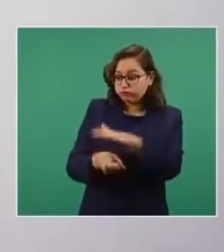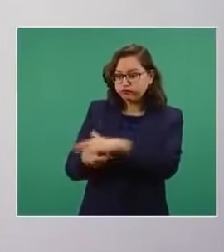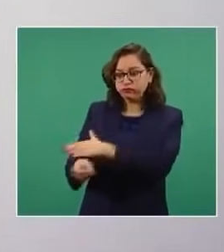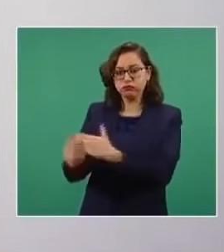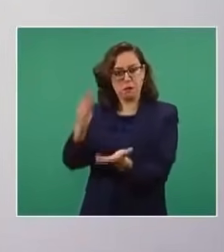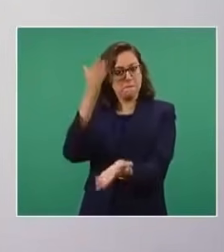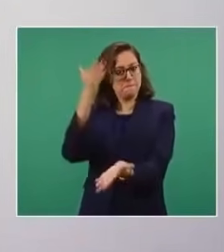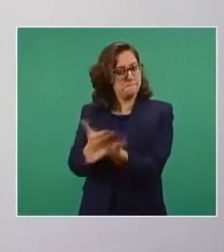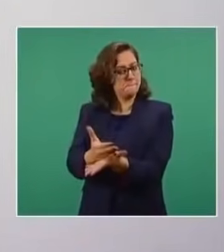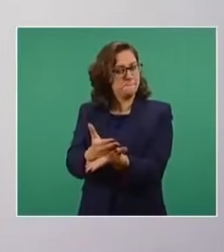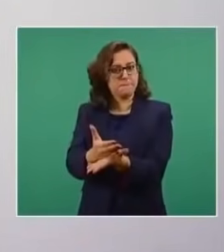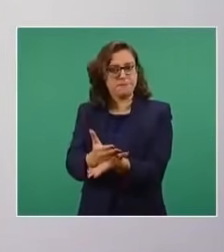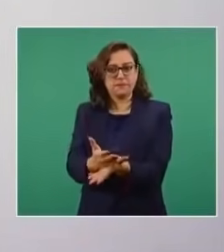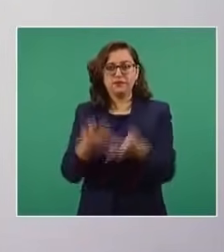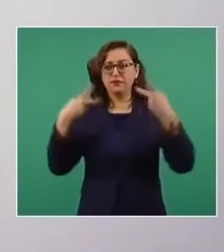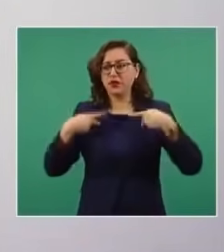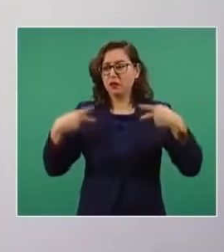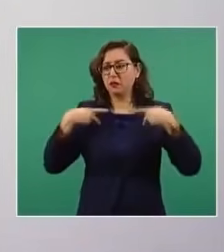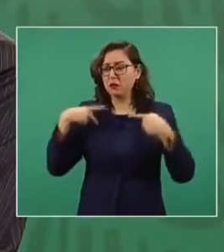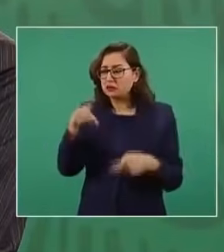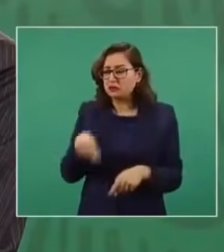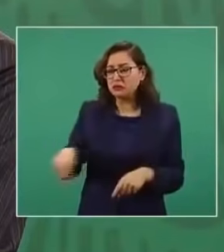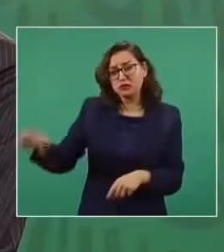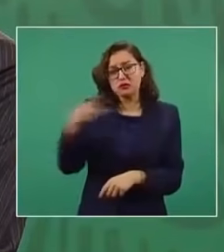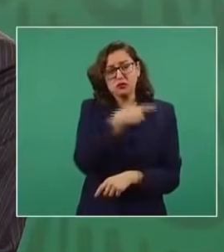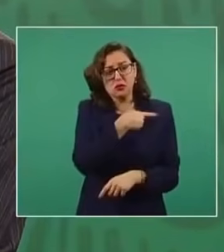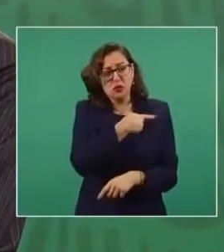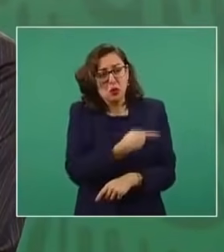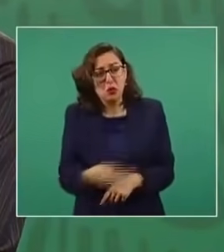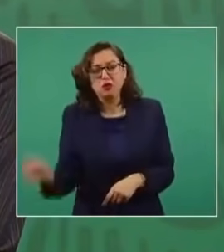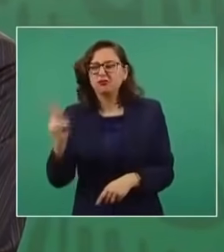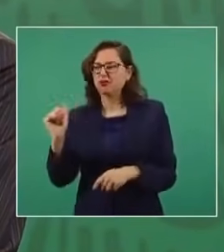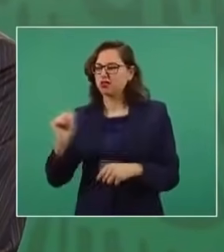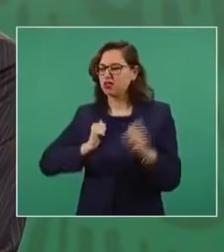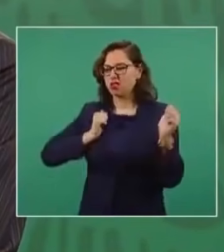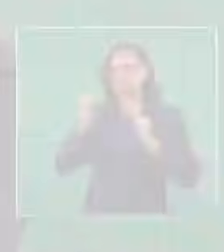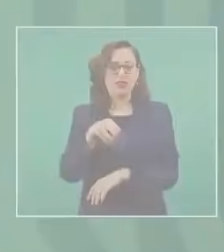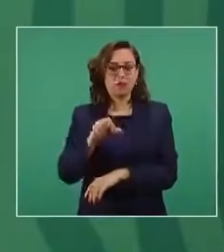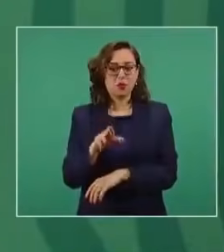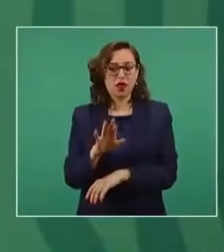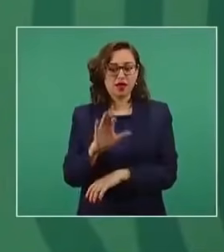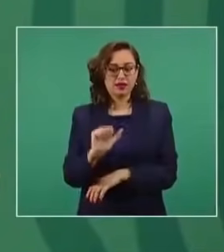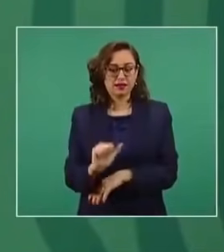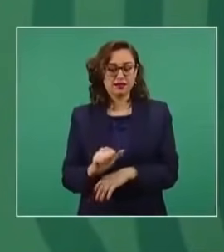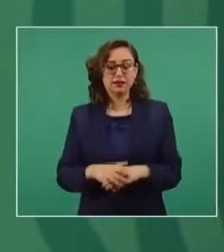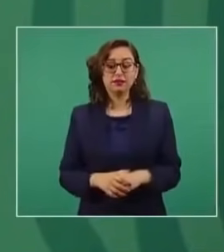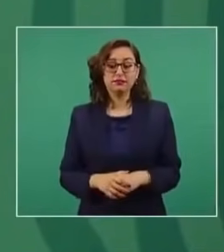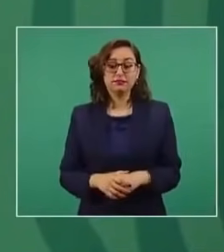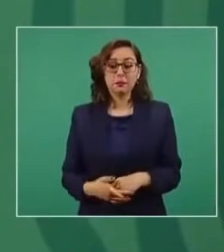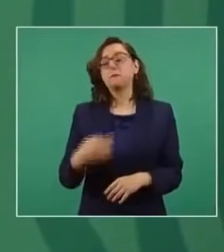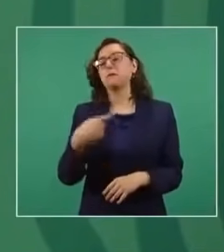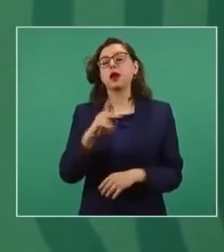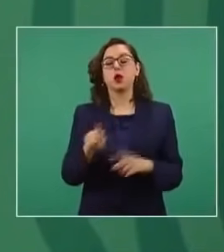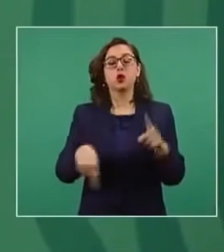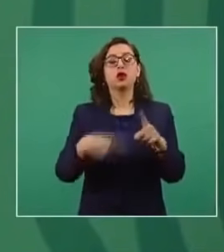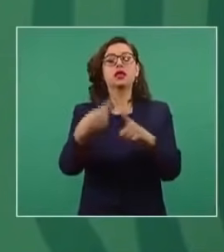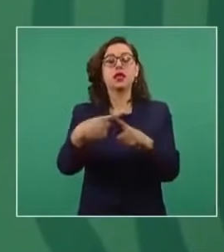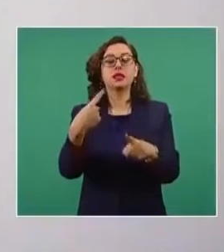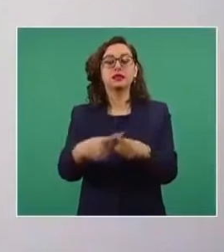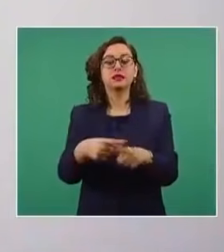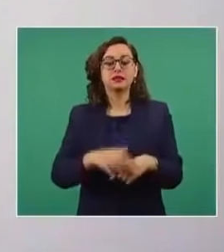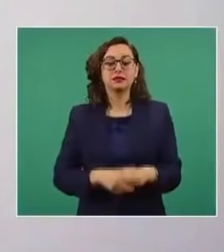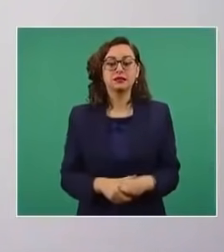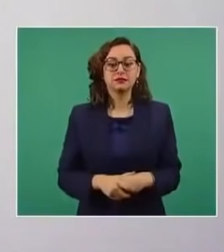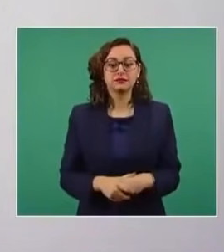el tráfico con la pobreza de la gente, la entrega de despensas. Pero va a depender de la gente, no de